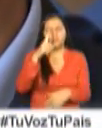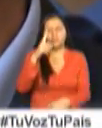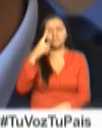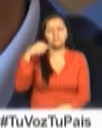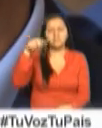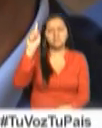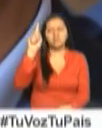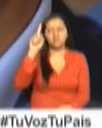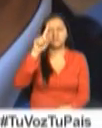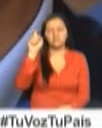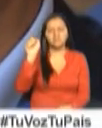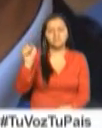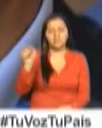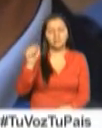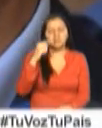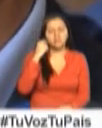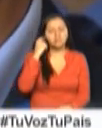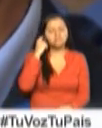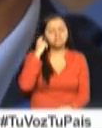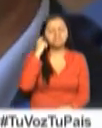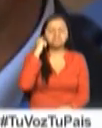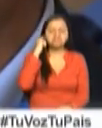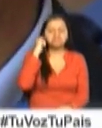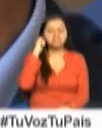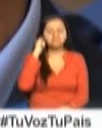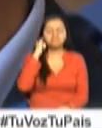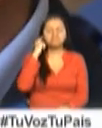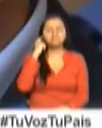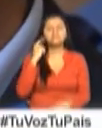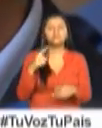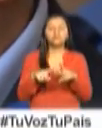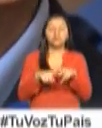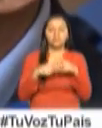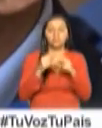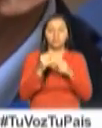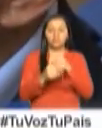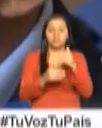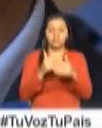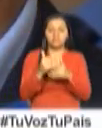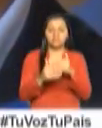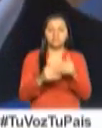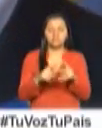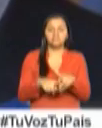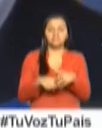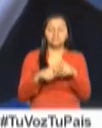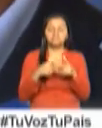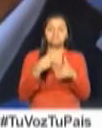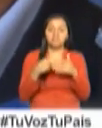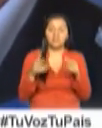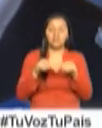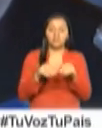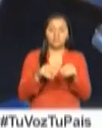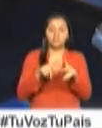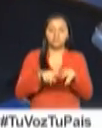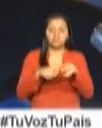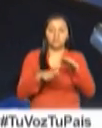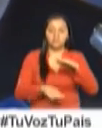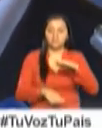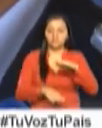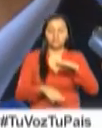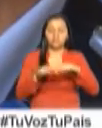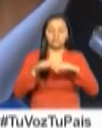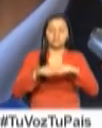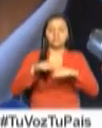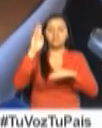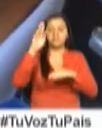1.100.000 estudiantes los que comiencen, un poco más de 1.100.000 los que comiencen sin considerar educación inicial que